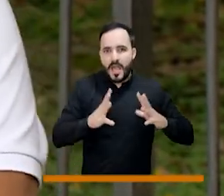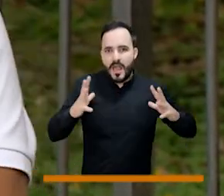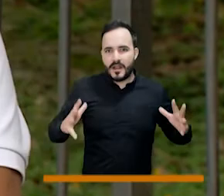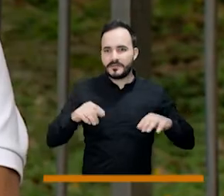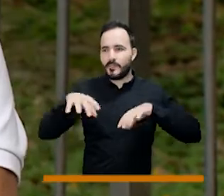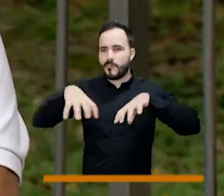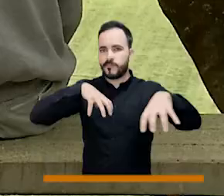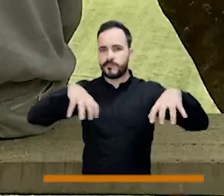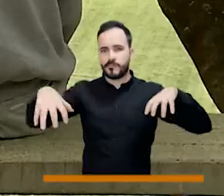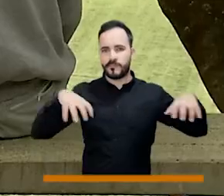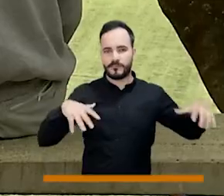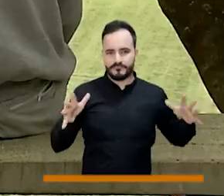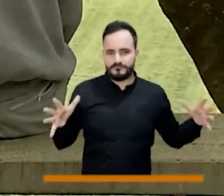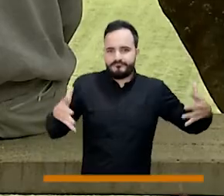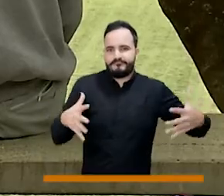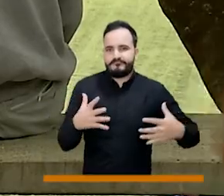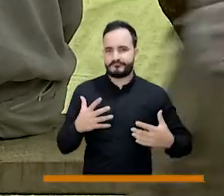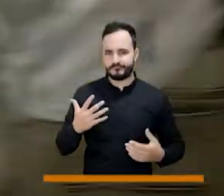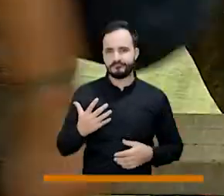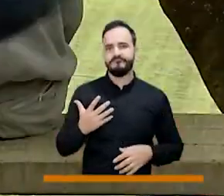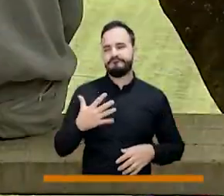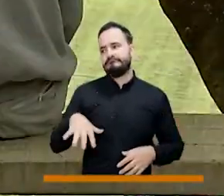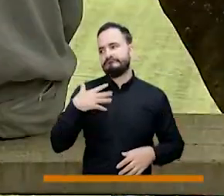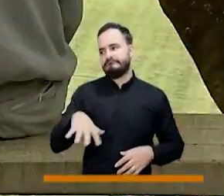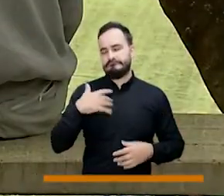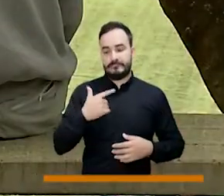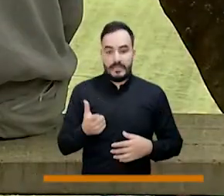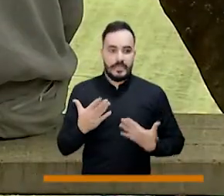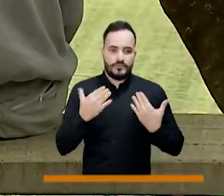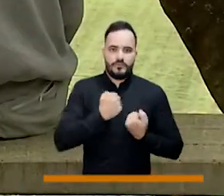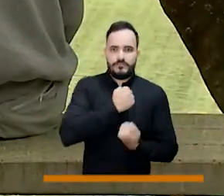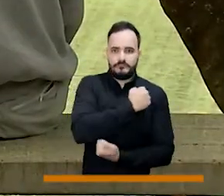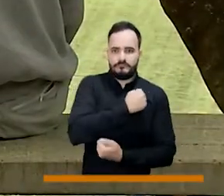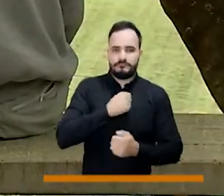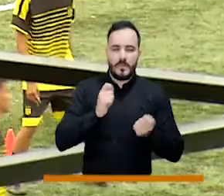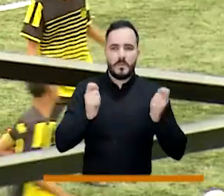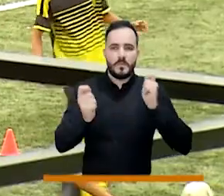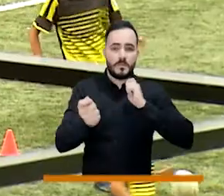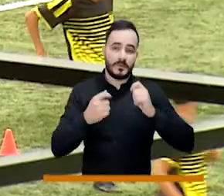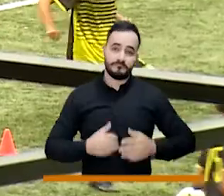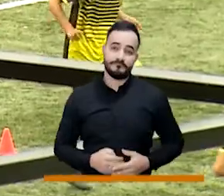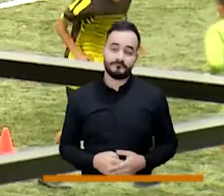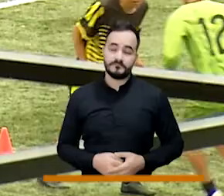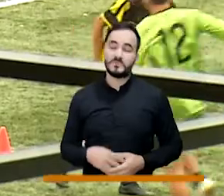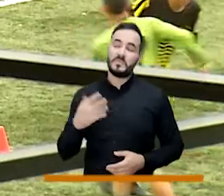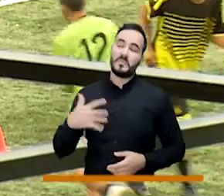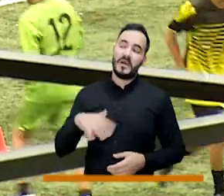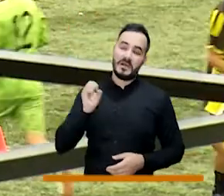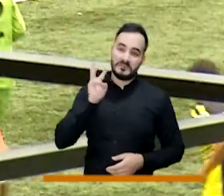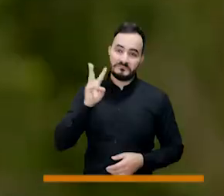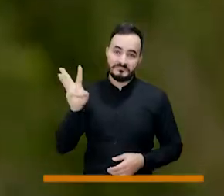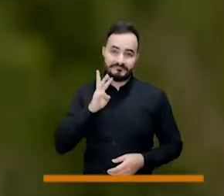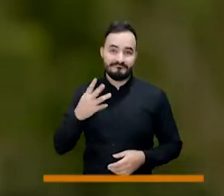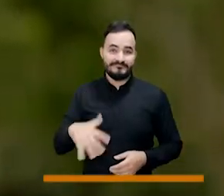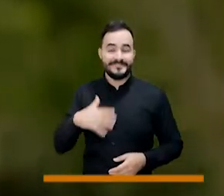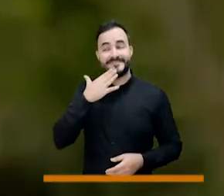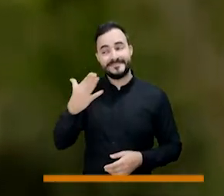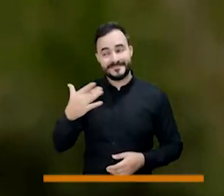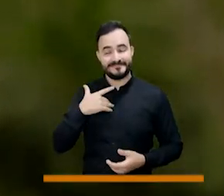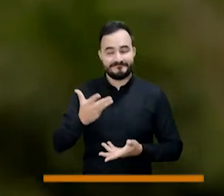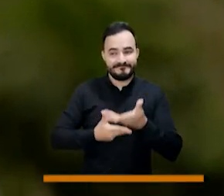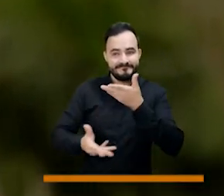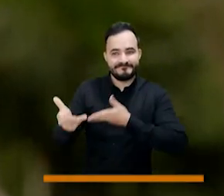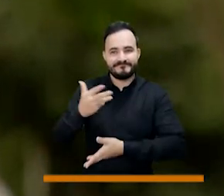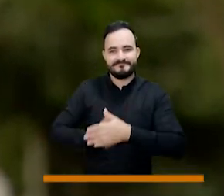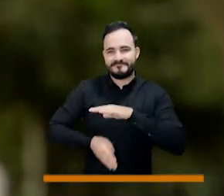espacios muy grandes que de verdad han sido un eje de transformación social muy, muy, muy importante. Impresionante, hoy estamos,